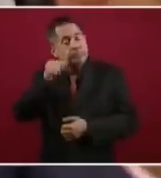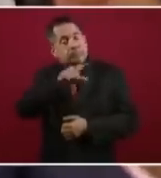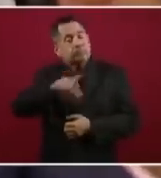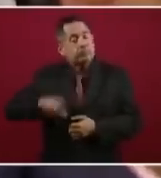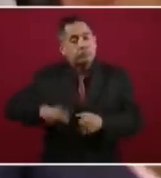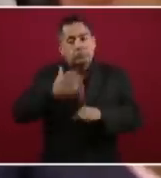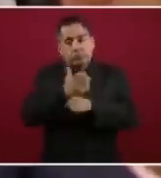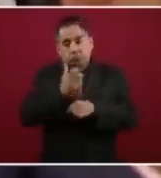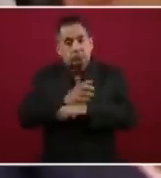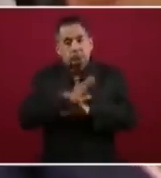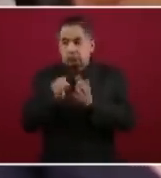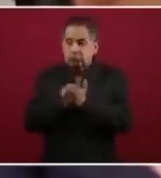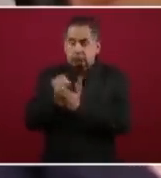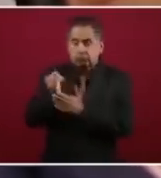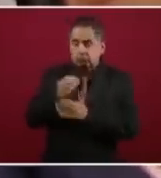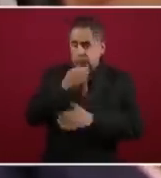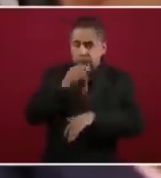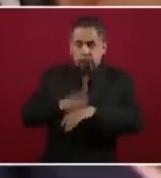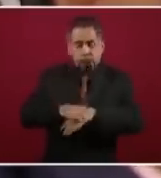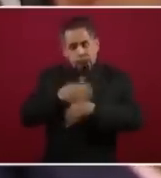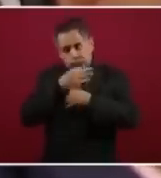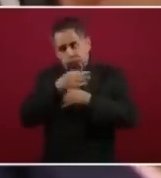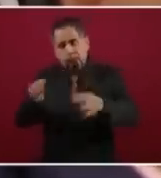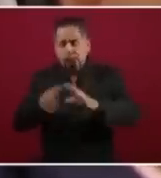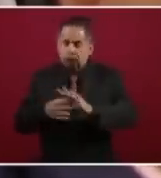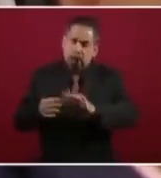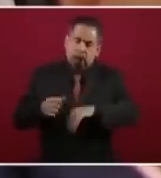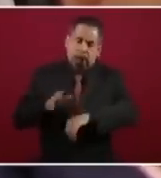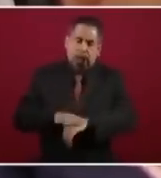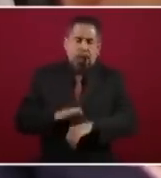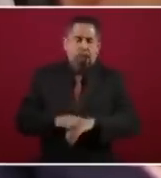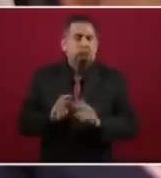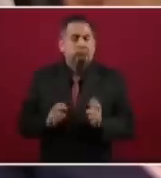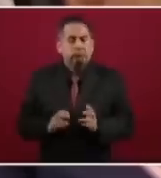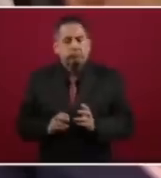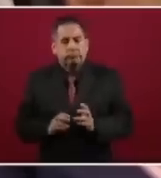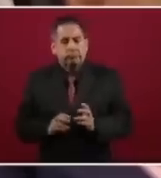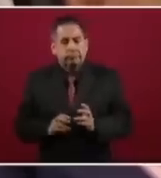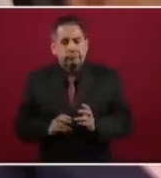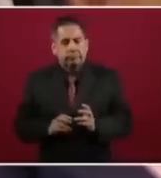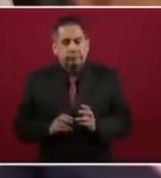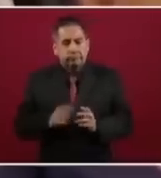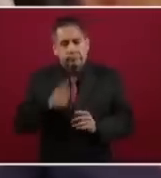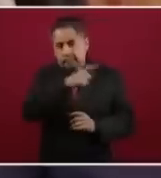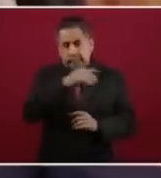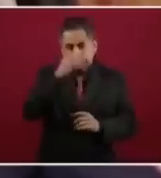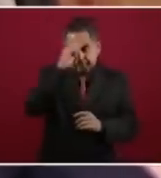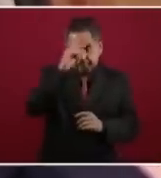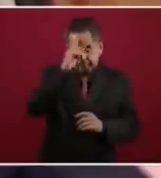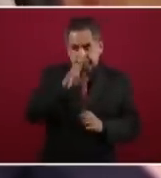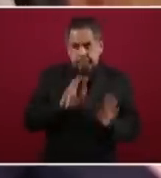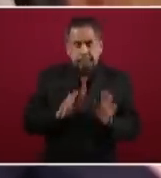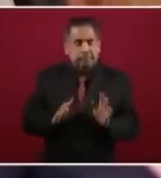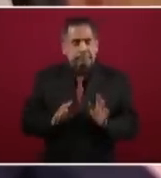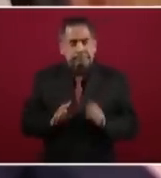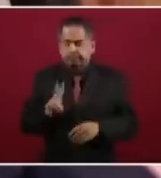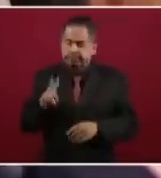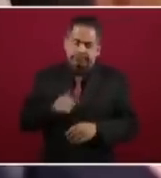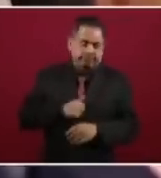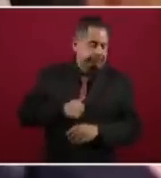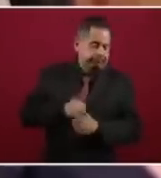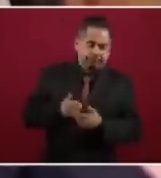Estados Unidos ya se pronunció sobre el tema y pues considera que es desafortunado y